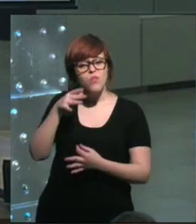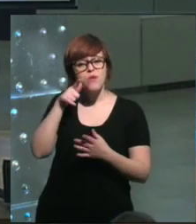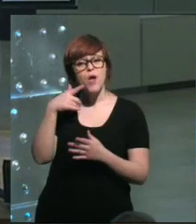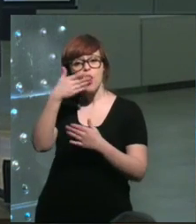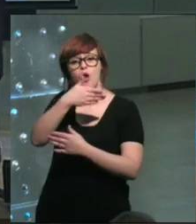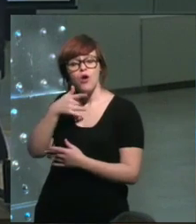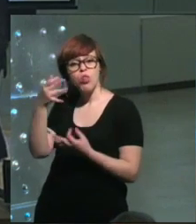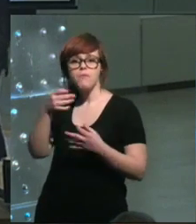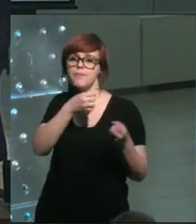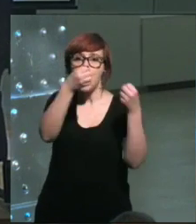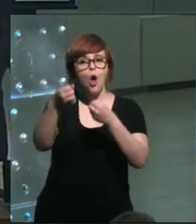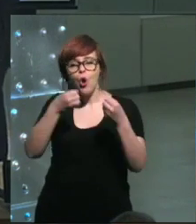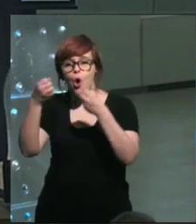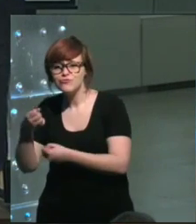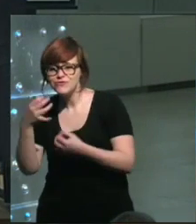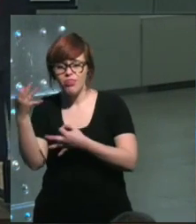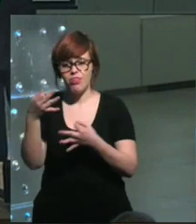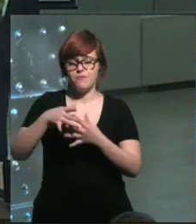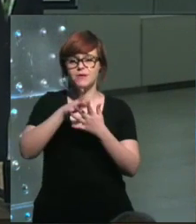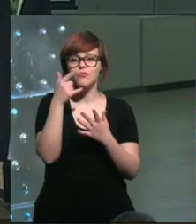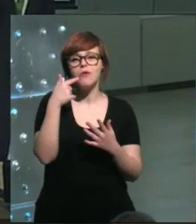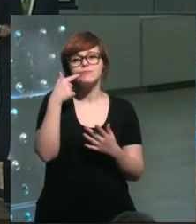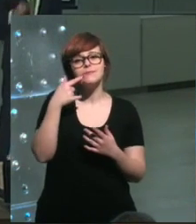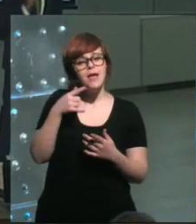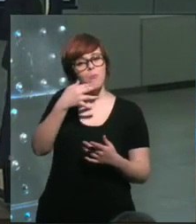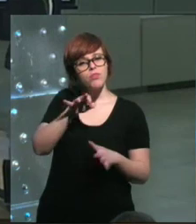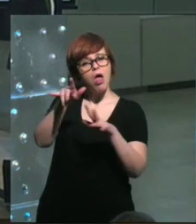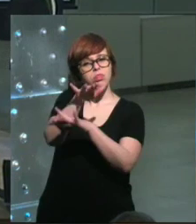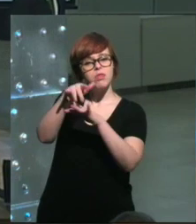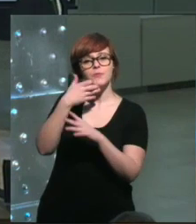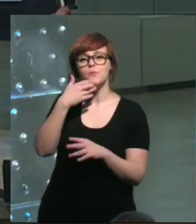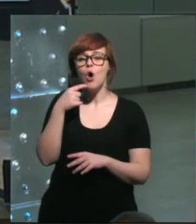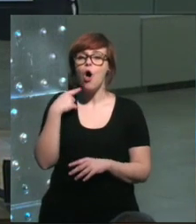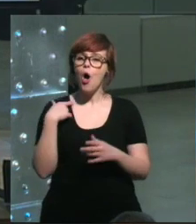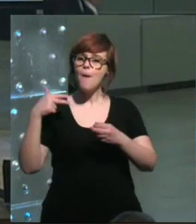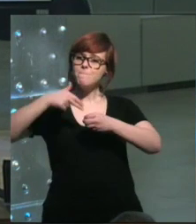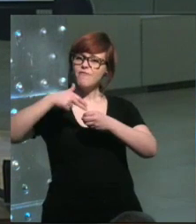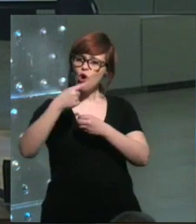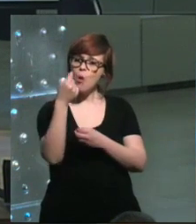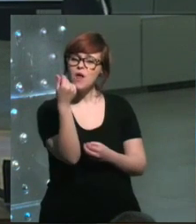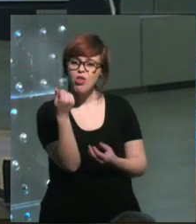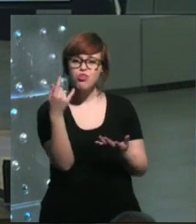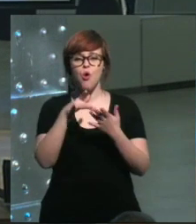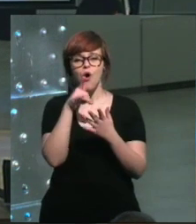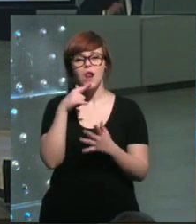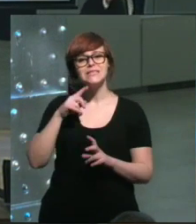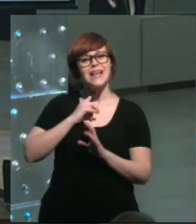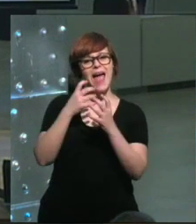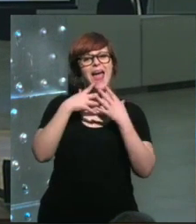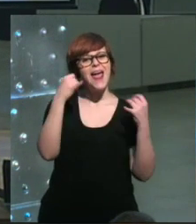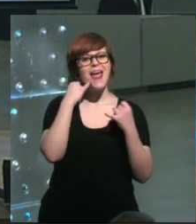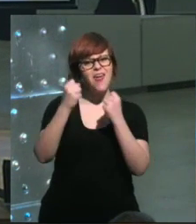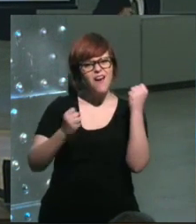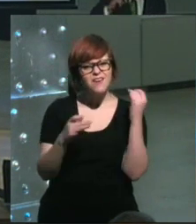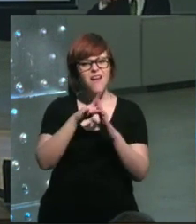hablarle del impacto que tendría si ganaban los republicanos sobre el precio del petróleo, sobre la apuesta por las energías renovables, sobre el